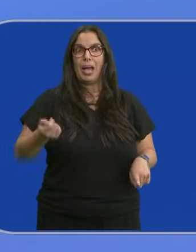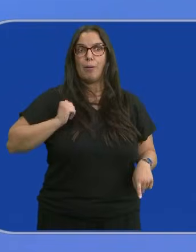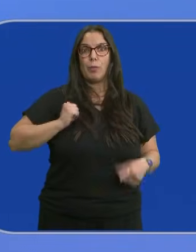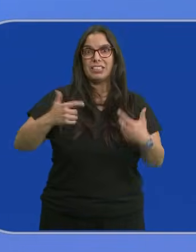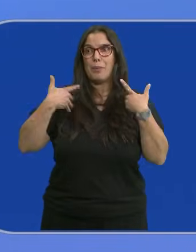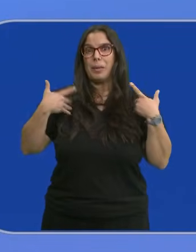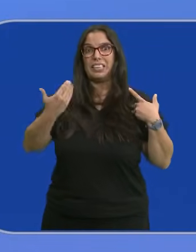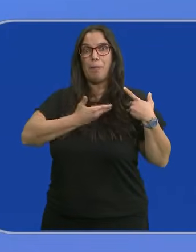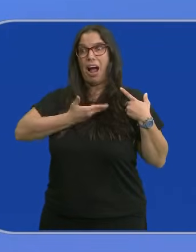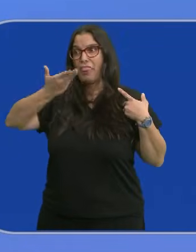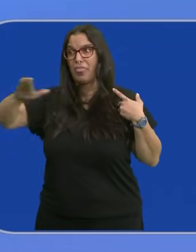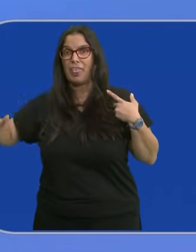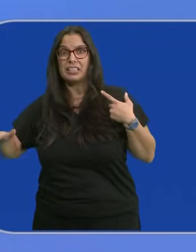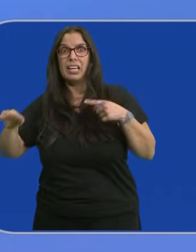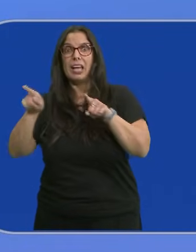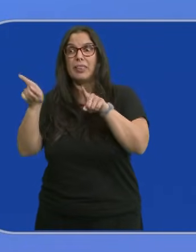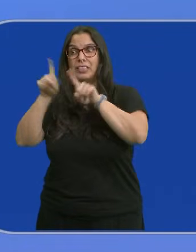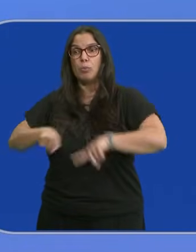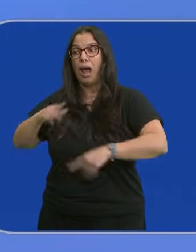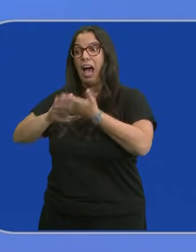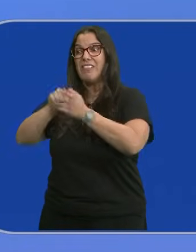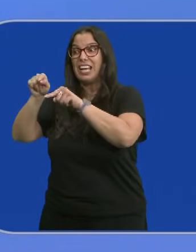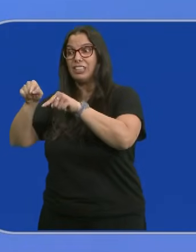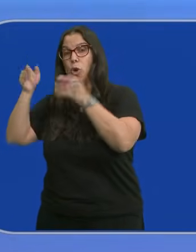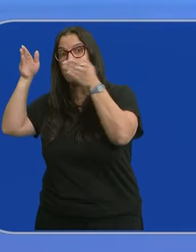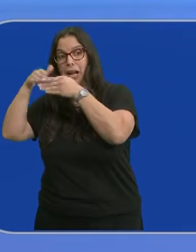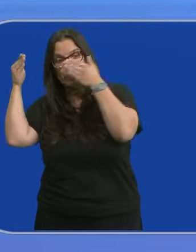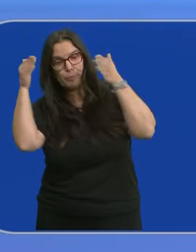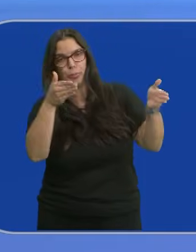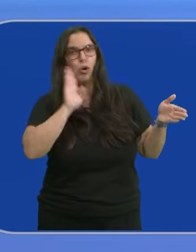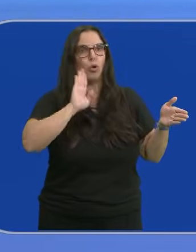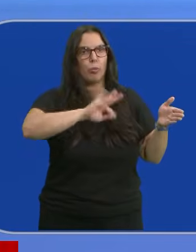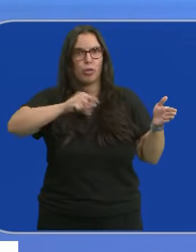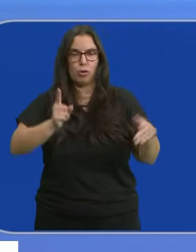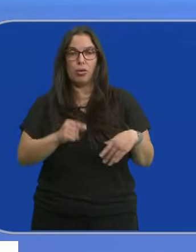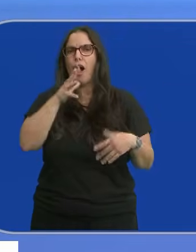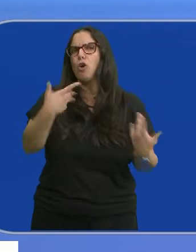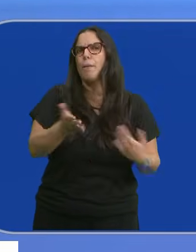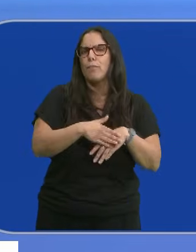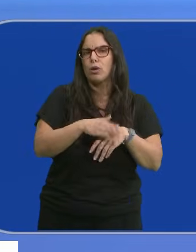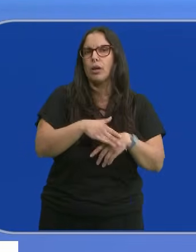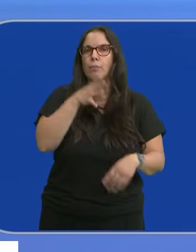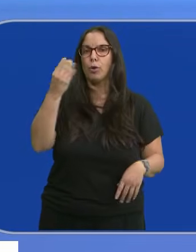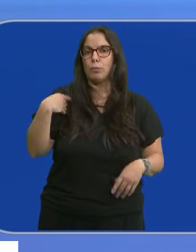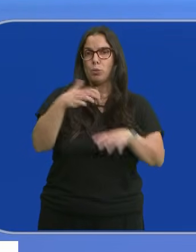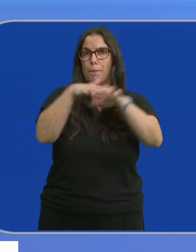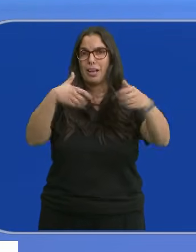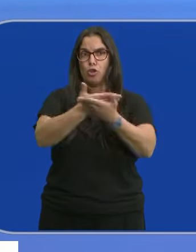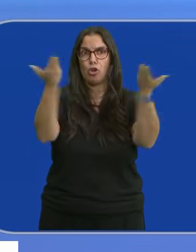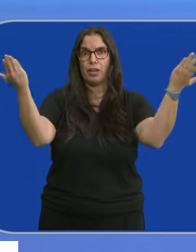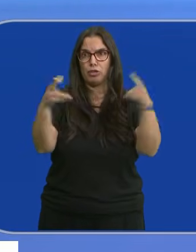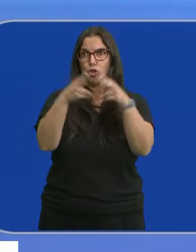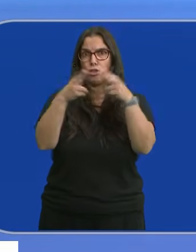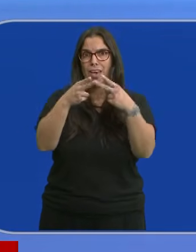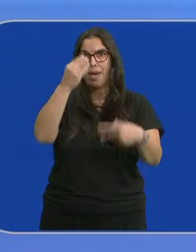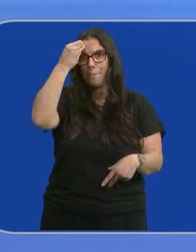las víctimas de Gaza como escudos humanos para no hablar de su corrupción. ¿Por qué ahora? Porque esto responde a lo que piensa la inmensa mayoría